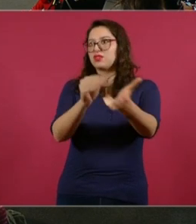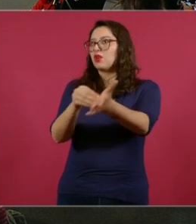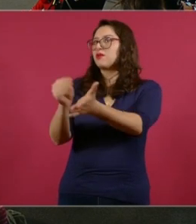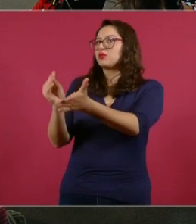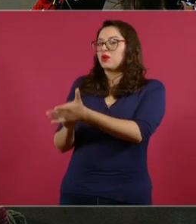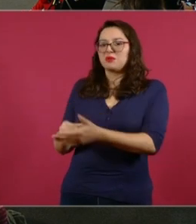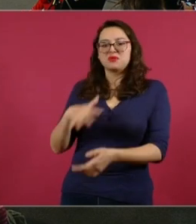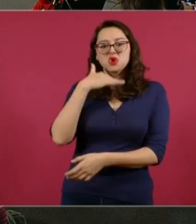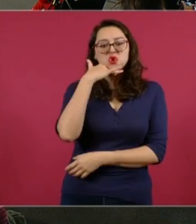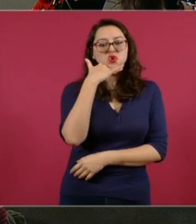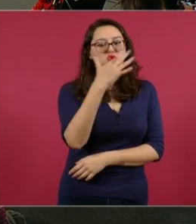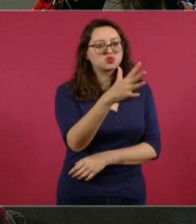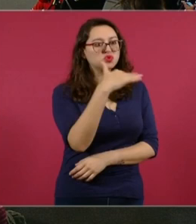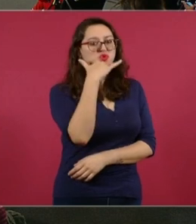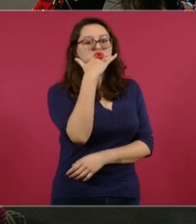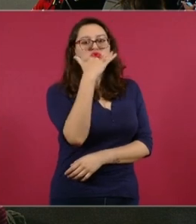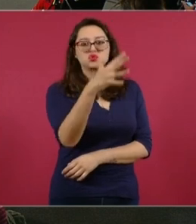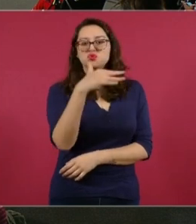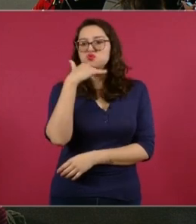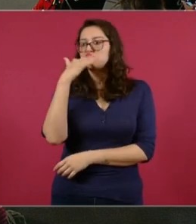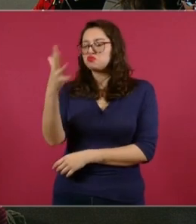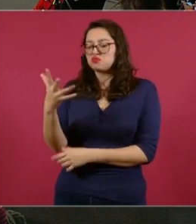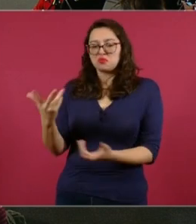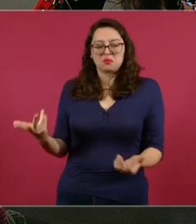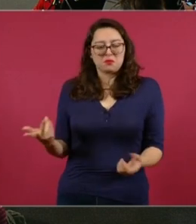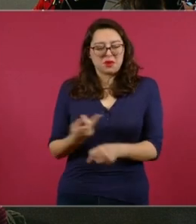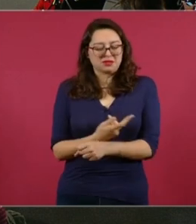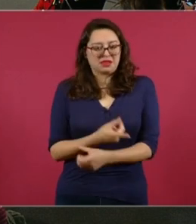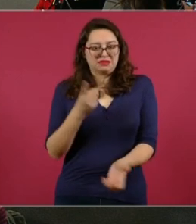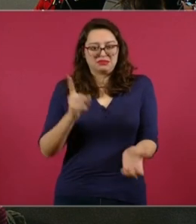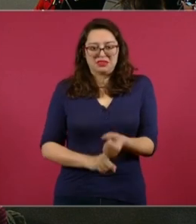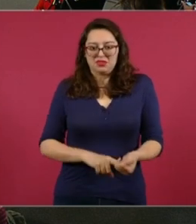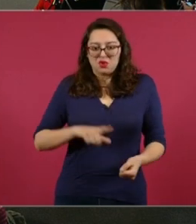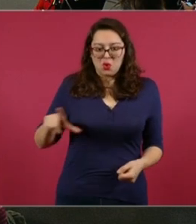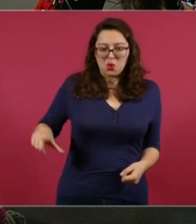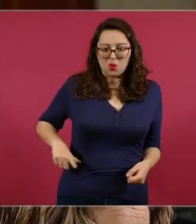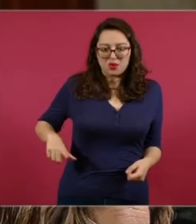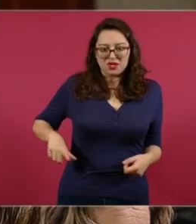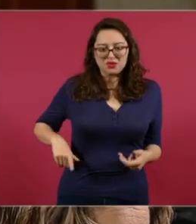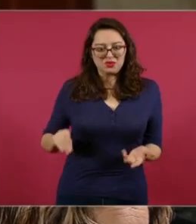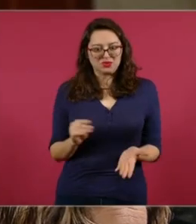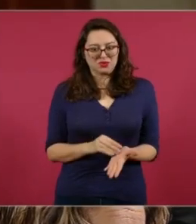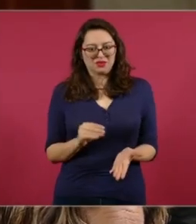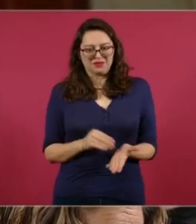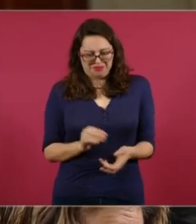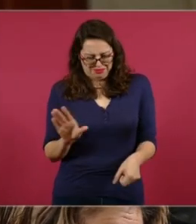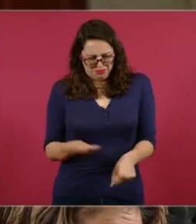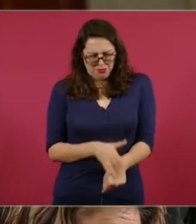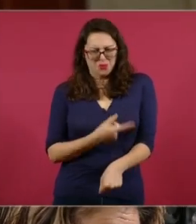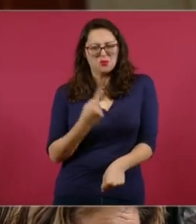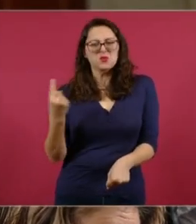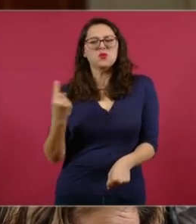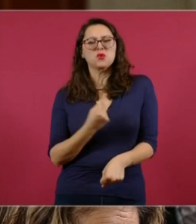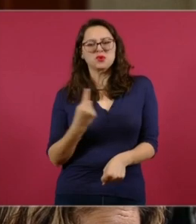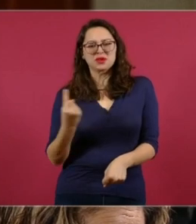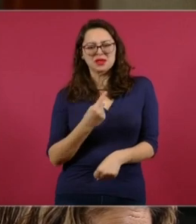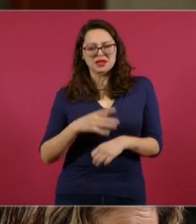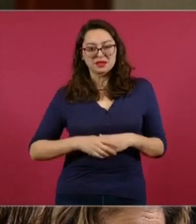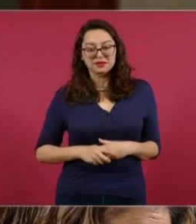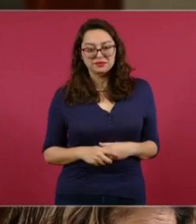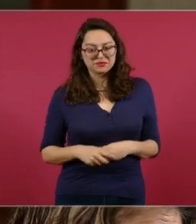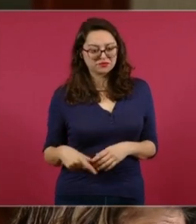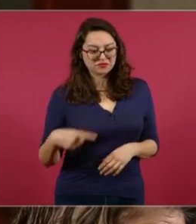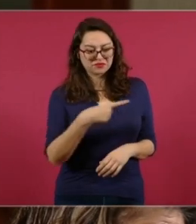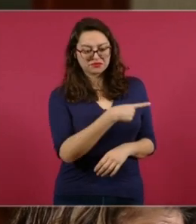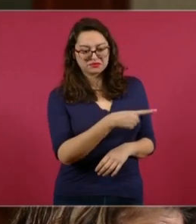aún teniendo este tipo de historial forman parte de su gobierno y siguen siendo, pues haciendo obras